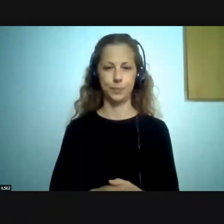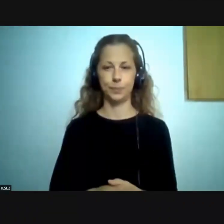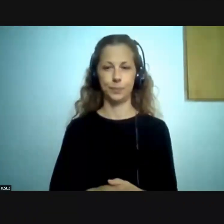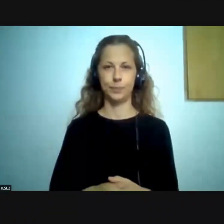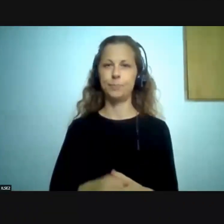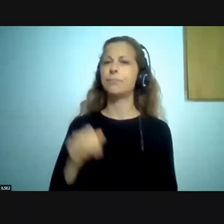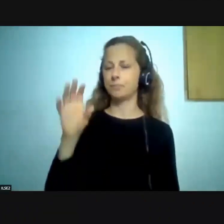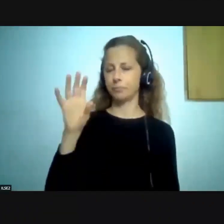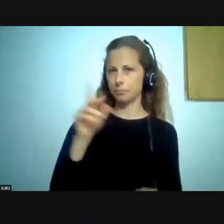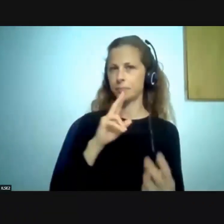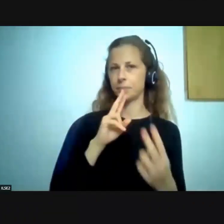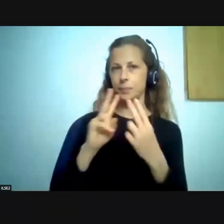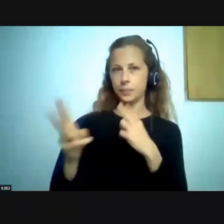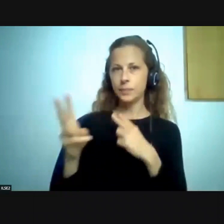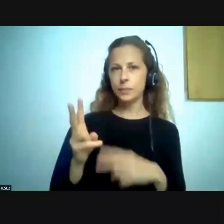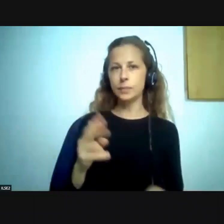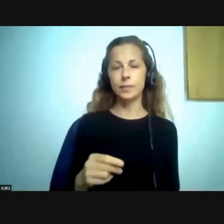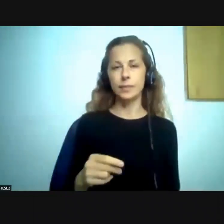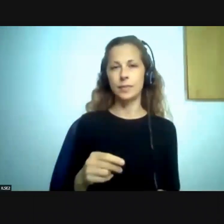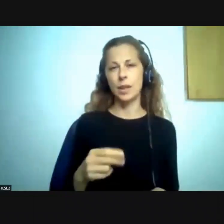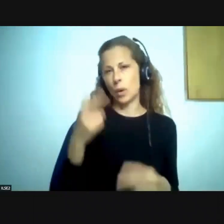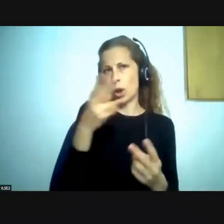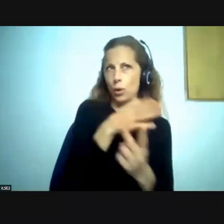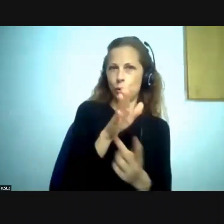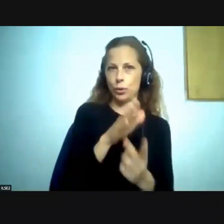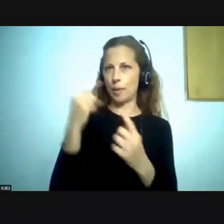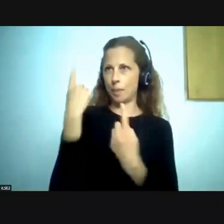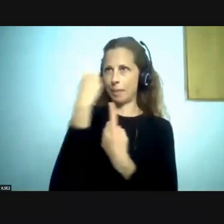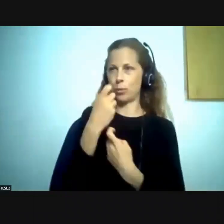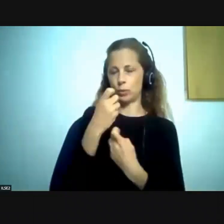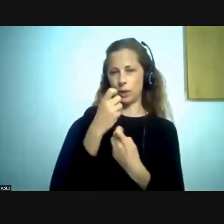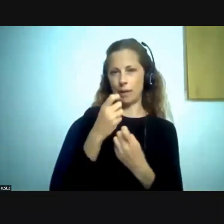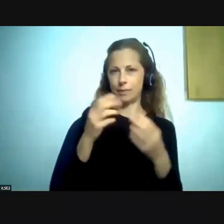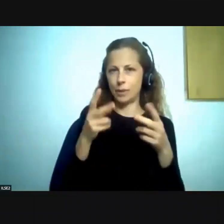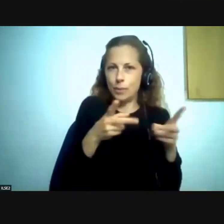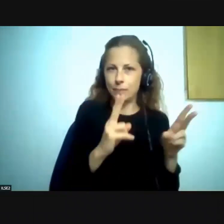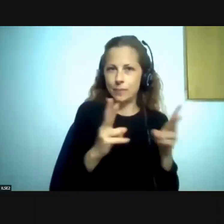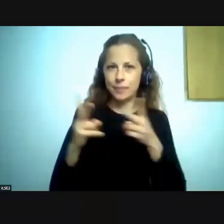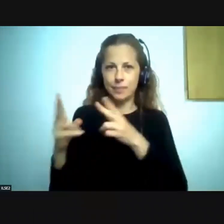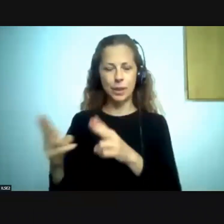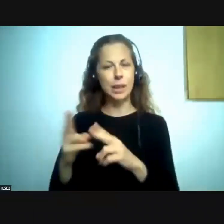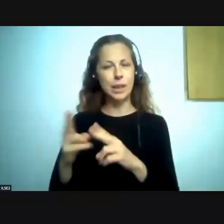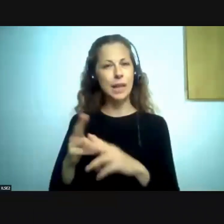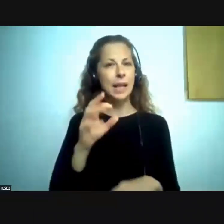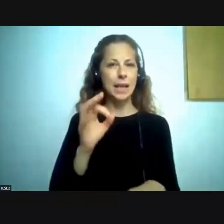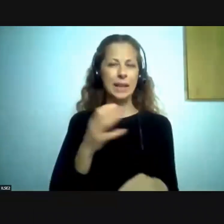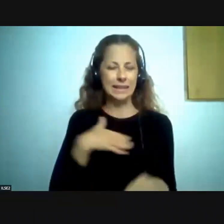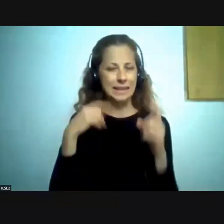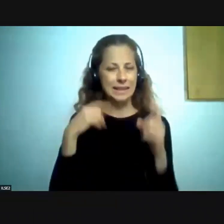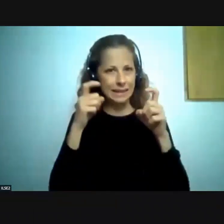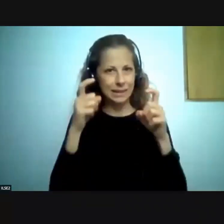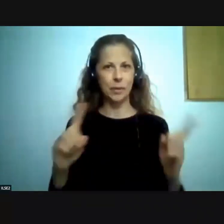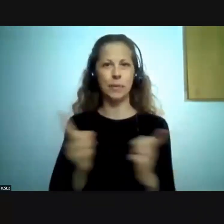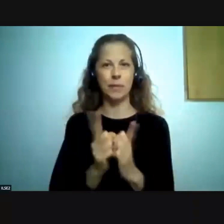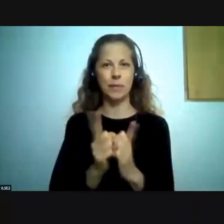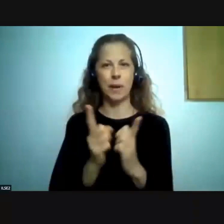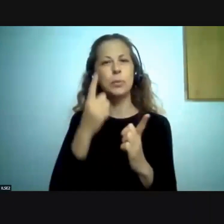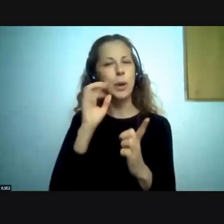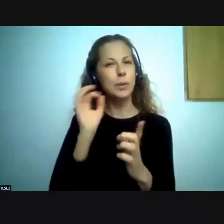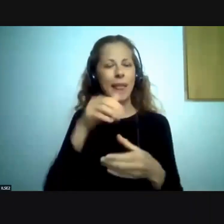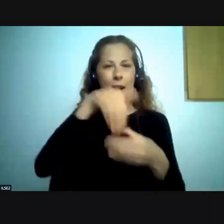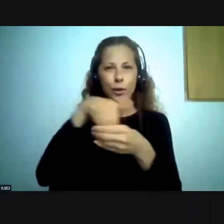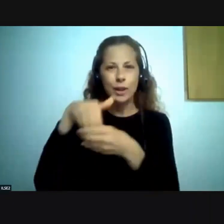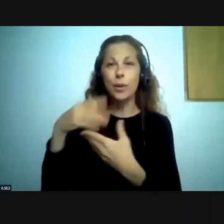sí, bueno, hay dos partes en la pregunta. Daré ser breve, pero son preguntas que tienen mucha enjundia. Bueno, saludo a